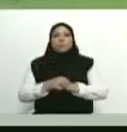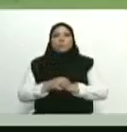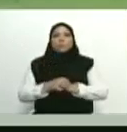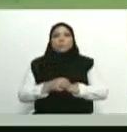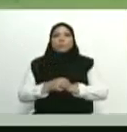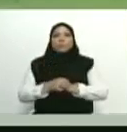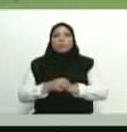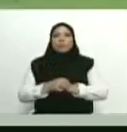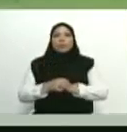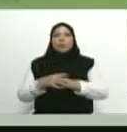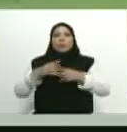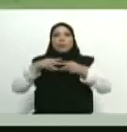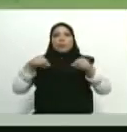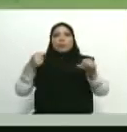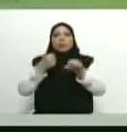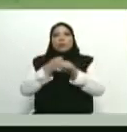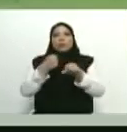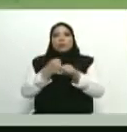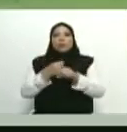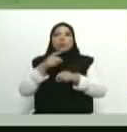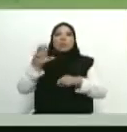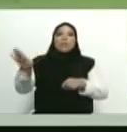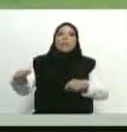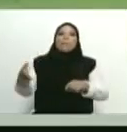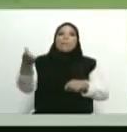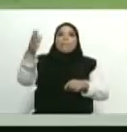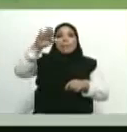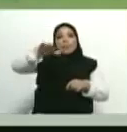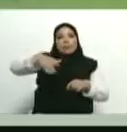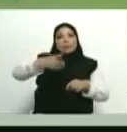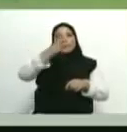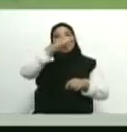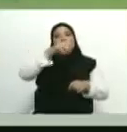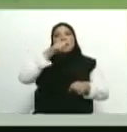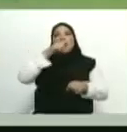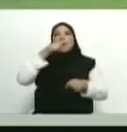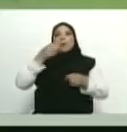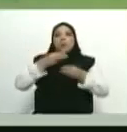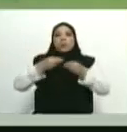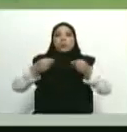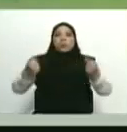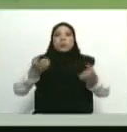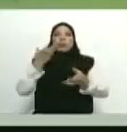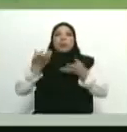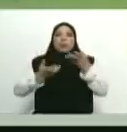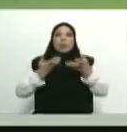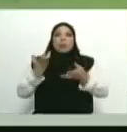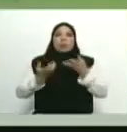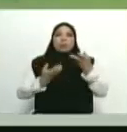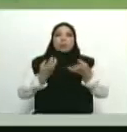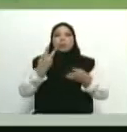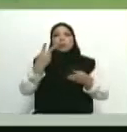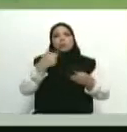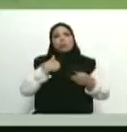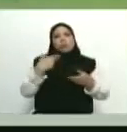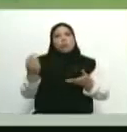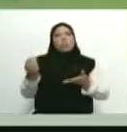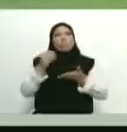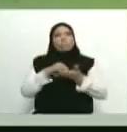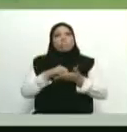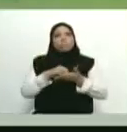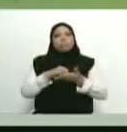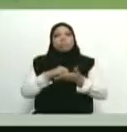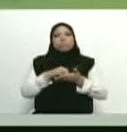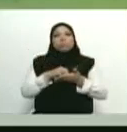aguas termales de San Juan de los Morros. ¿Ah? Allí estuve yo 2, 3 veces, he ido